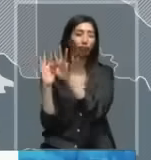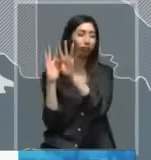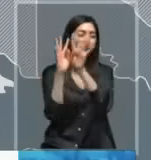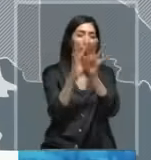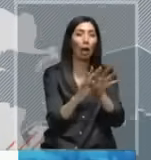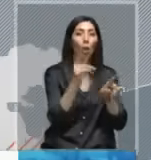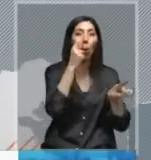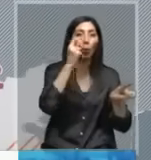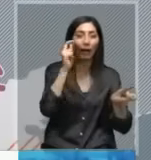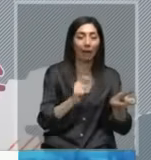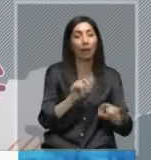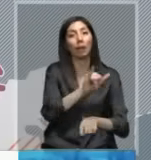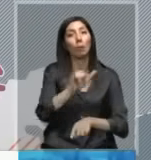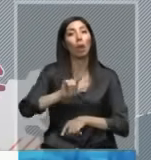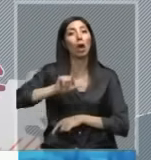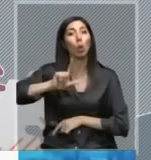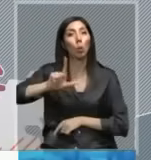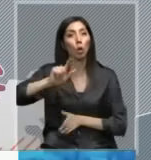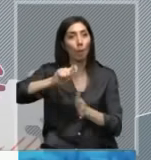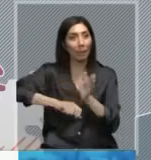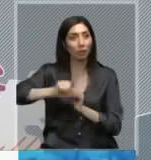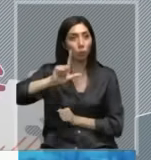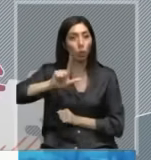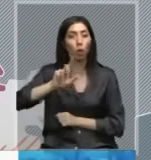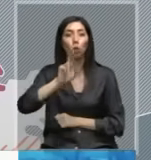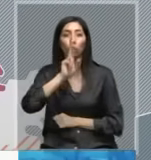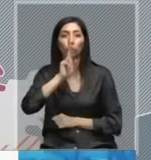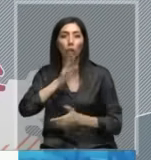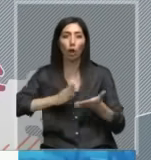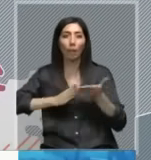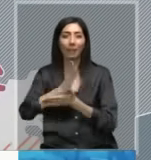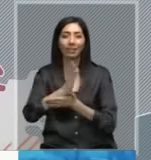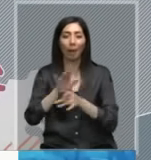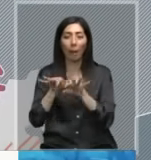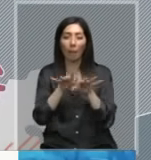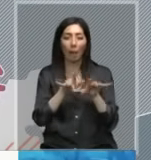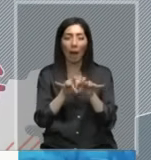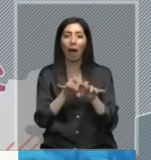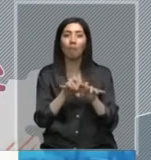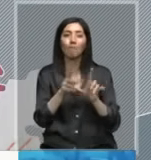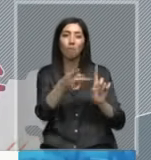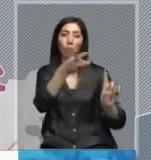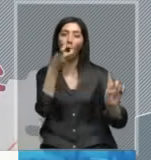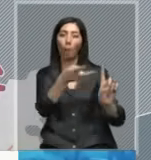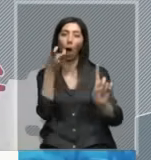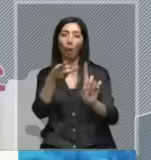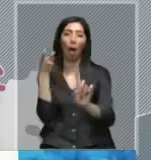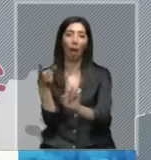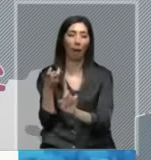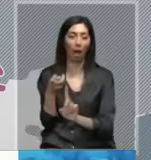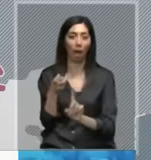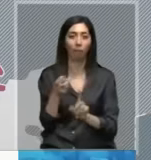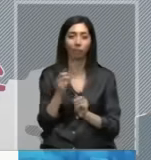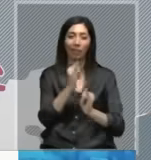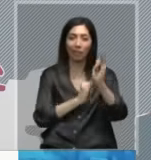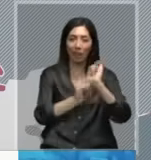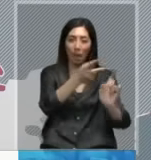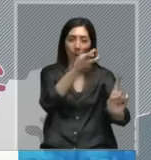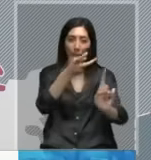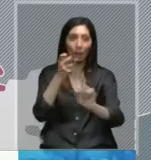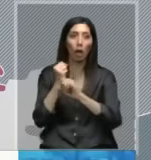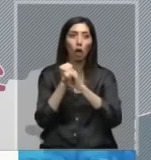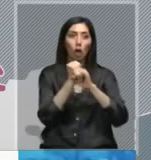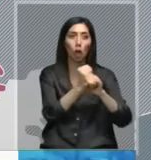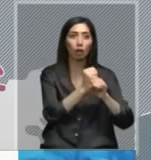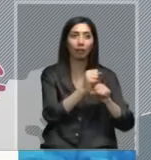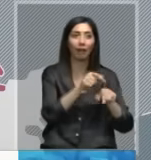julio, Rusia iniciaría una campaña de guerra híbrida con ciberataques contra los estados bálticos sobre supuestos atentados a las